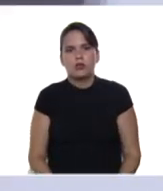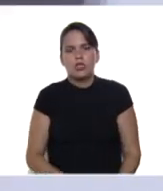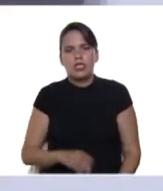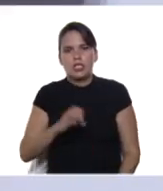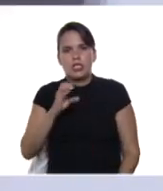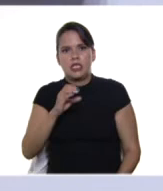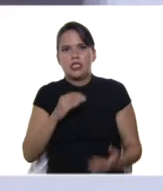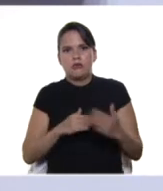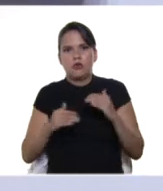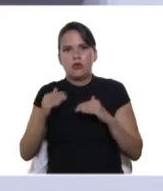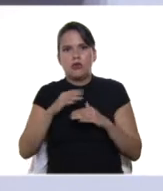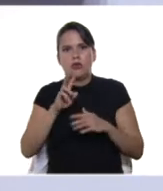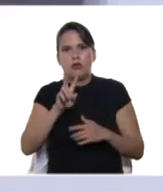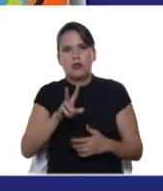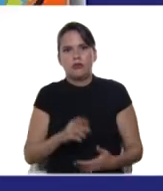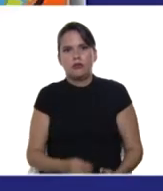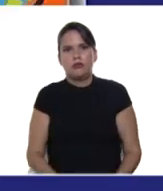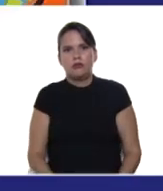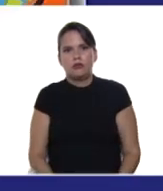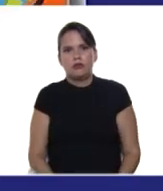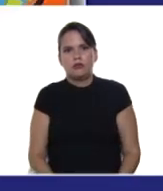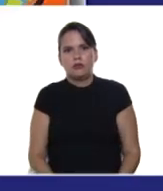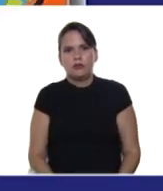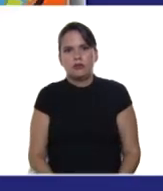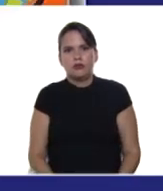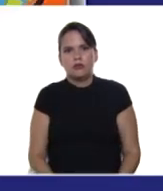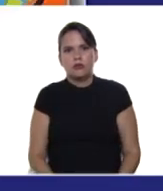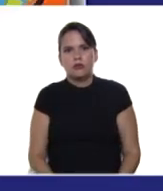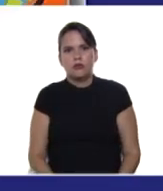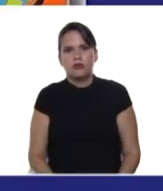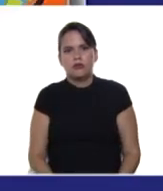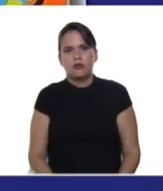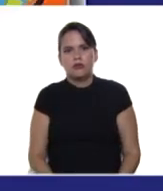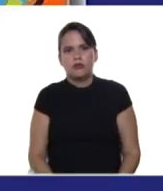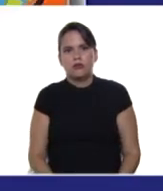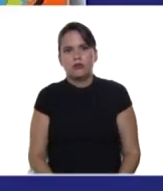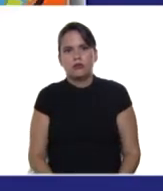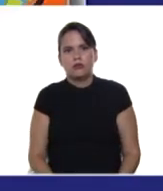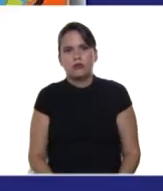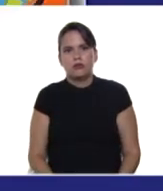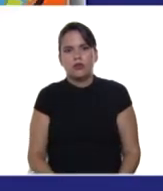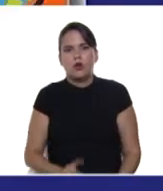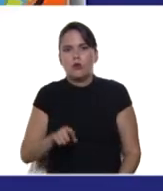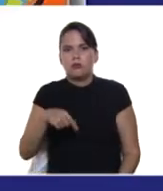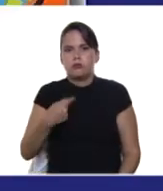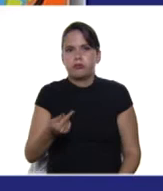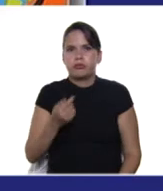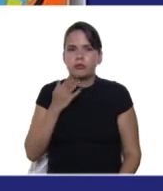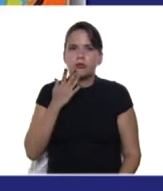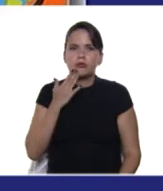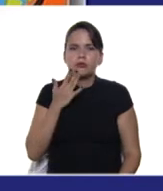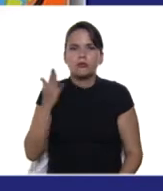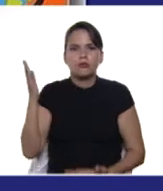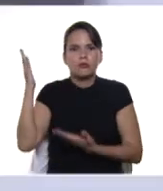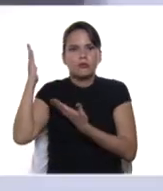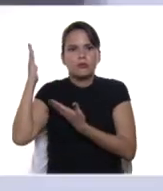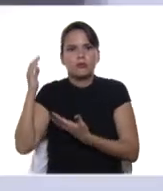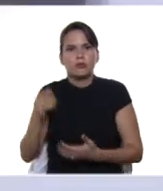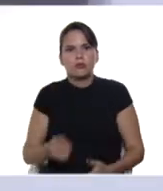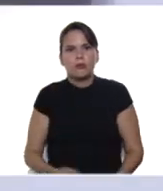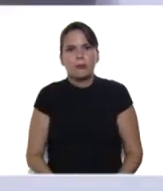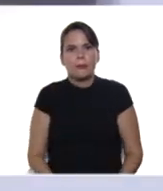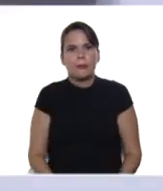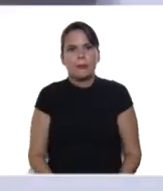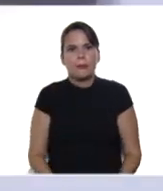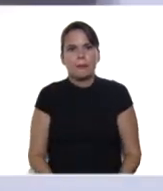centímetros al cúbico, o centímetros a la 3, quedan centímetros cúbicos. Otro ejemplo, nos